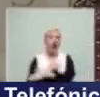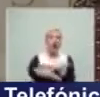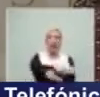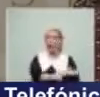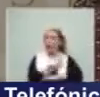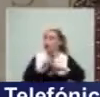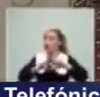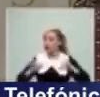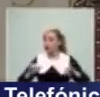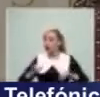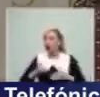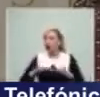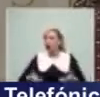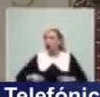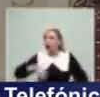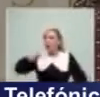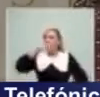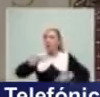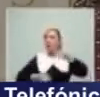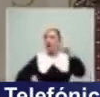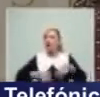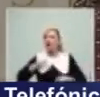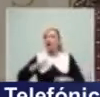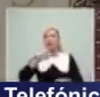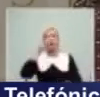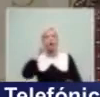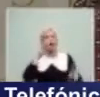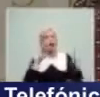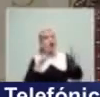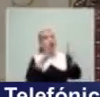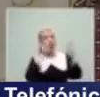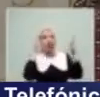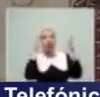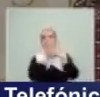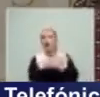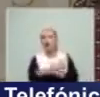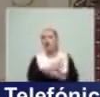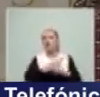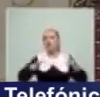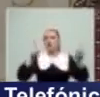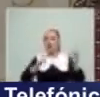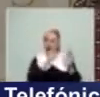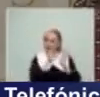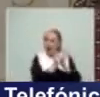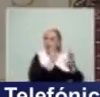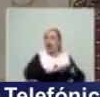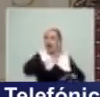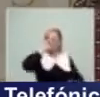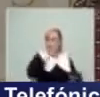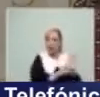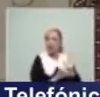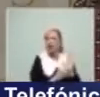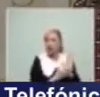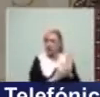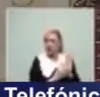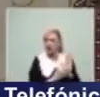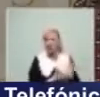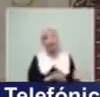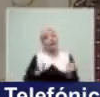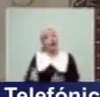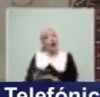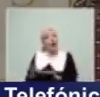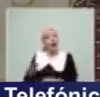esa fue mi principal responsabilidad, y en este, como en los diferentes rubros que me comprometí hace